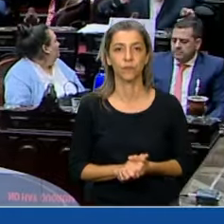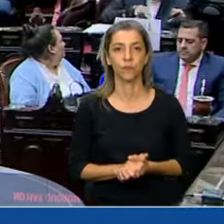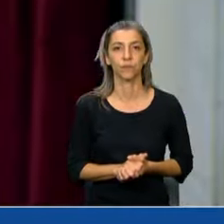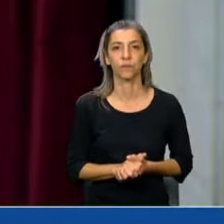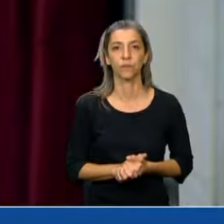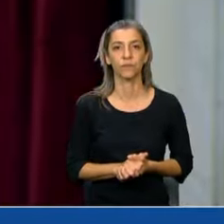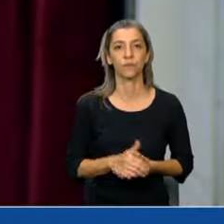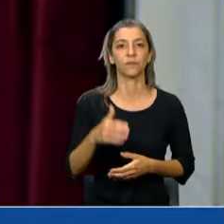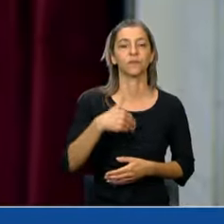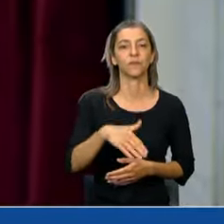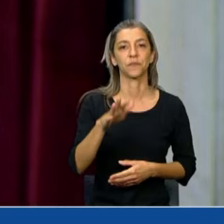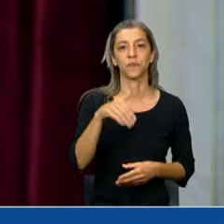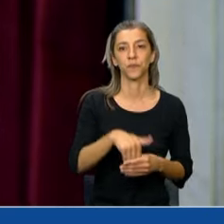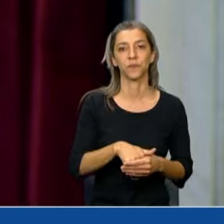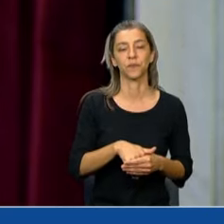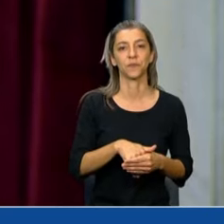se va a